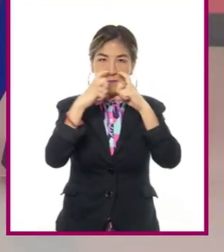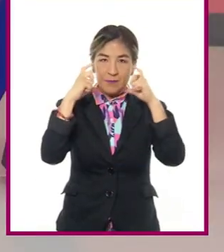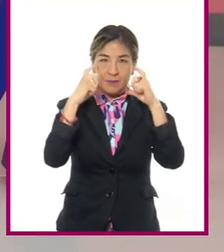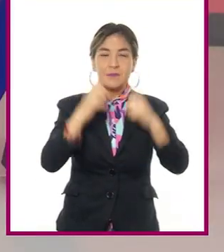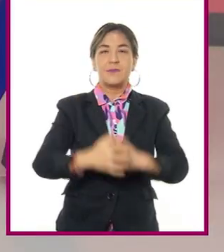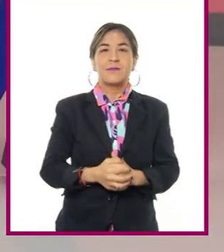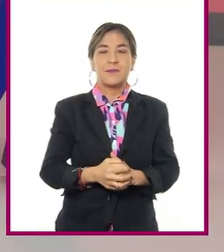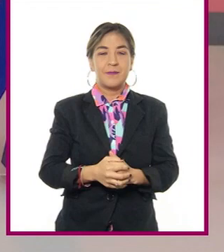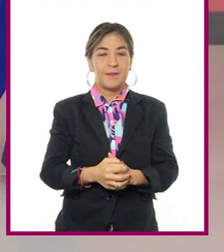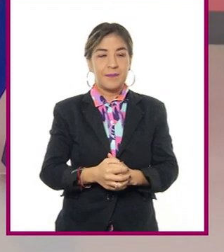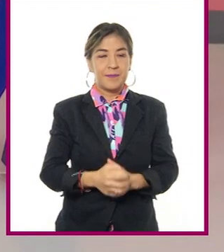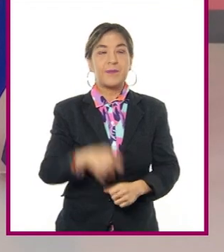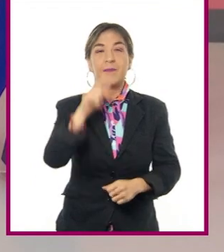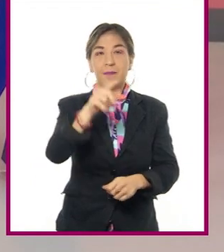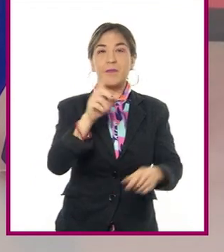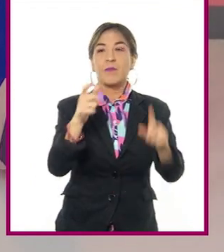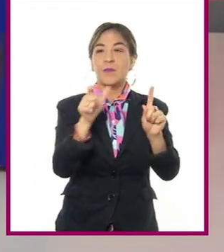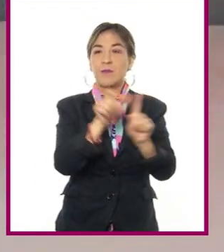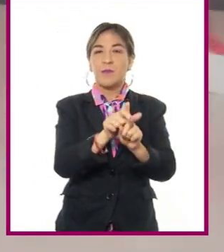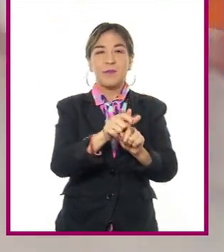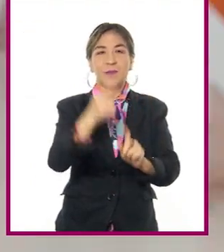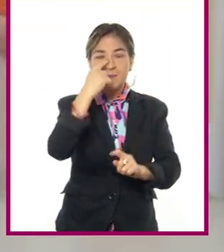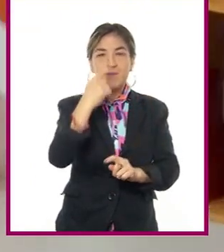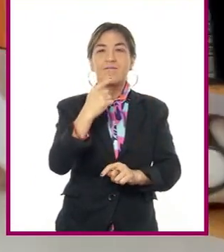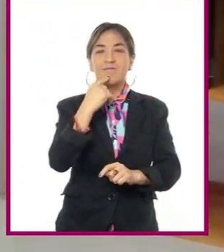adecuadamente de forma que proteja nariz y boca.